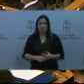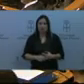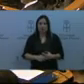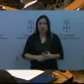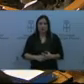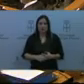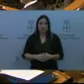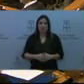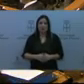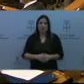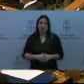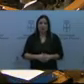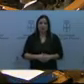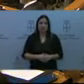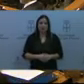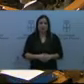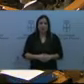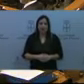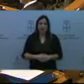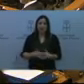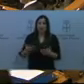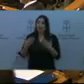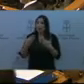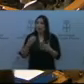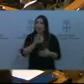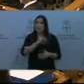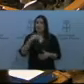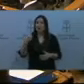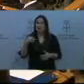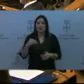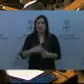Gracias, señor presidente. Señorías,